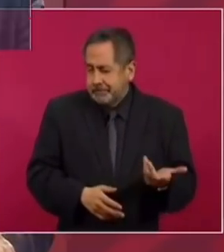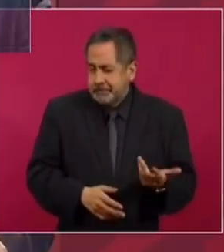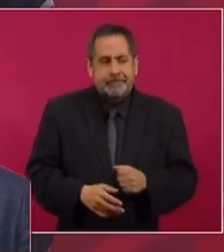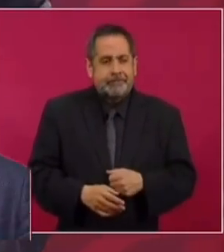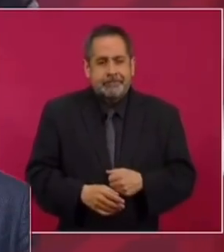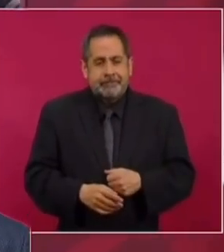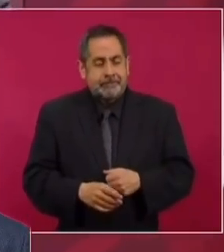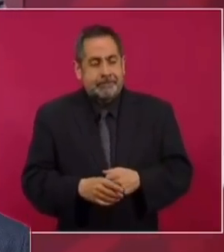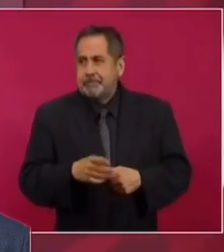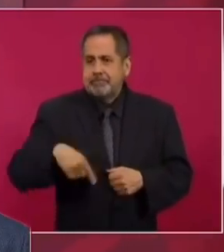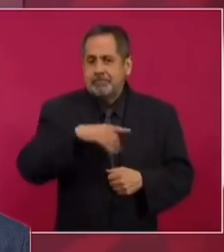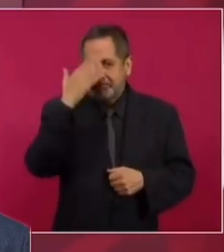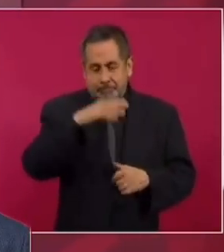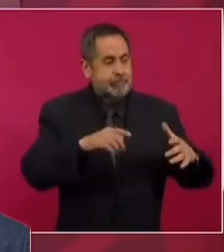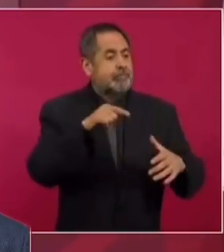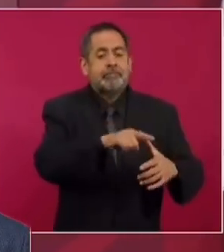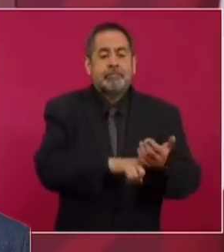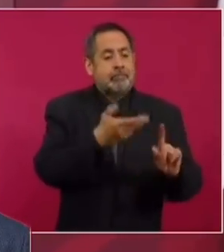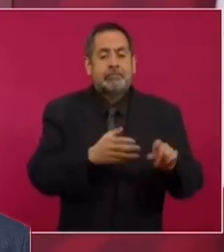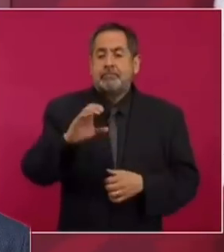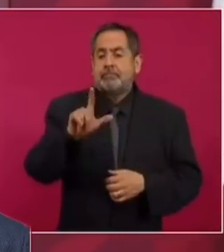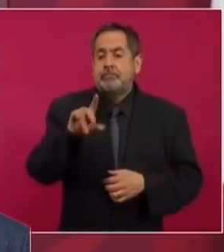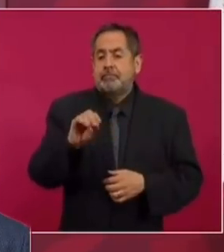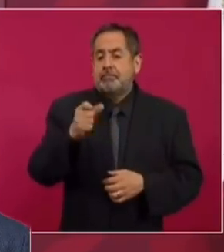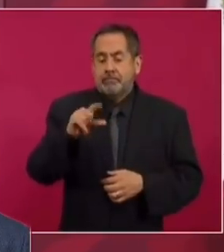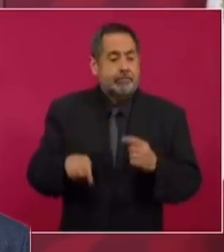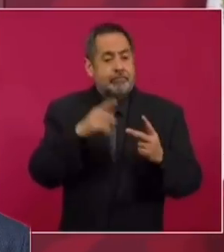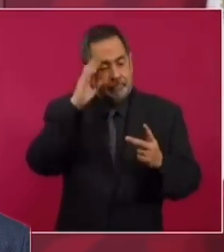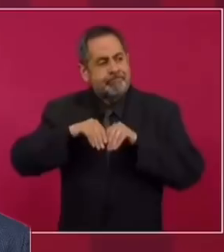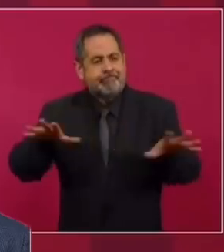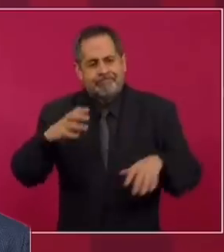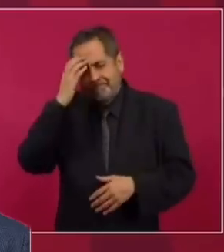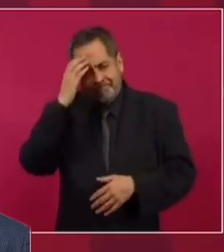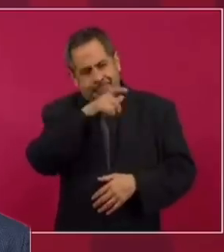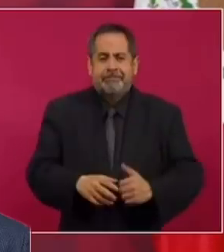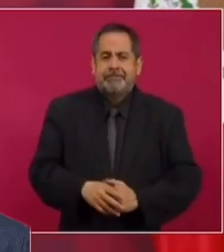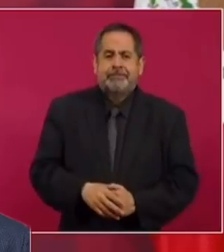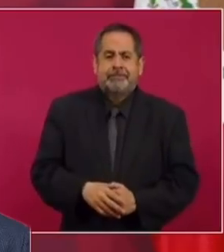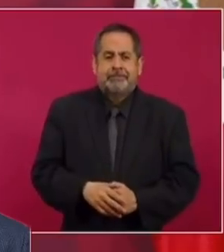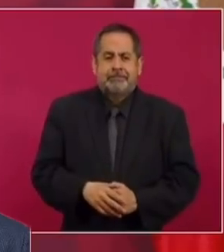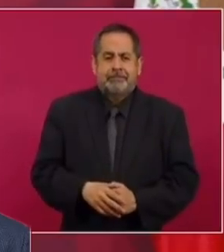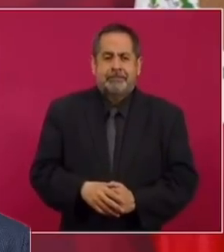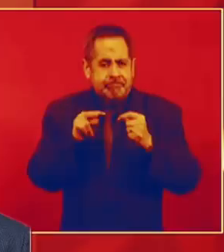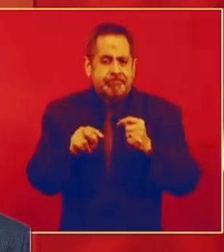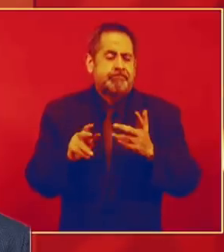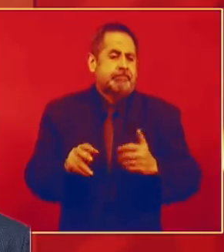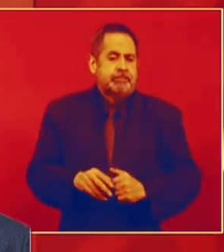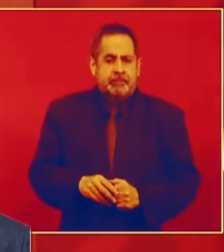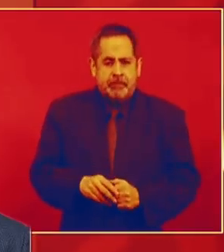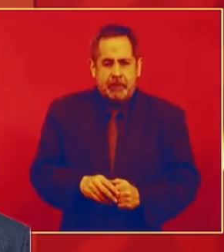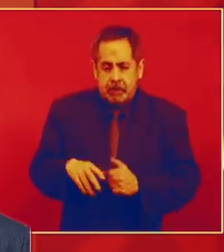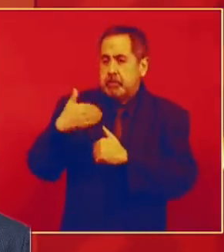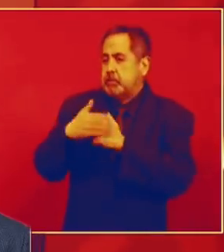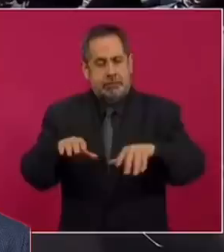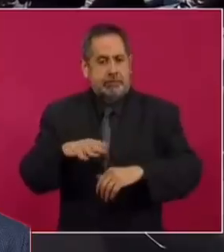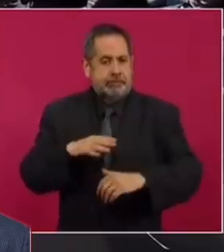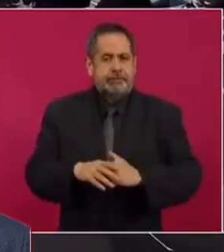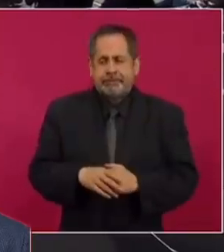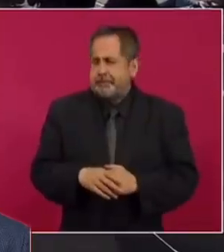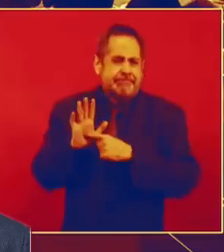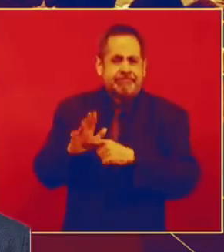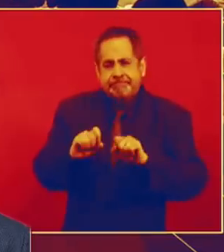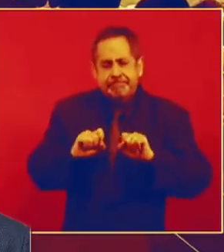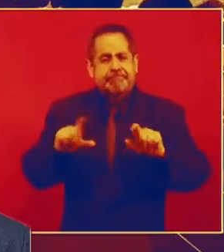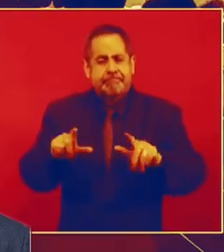sabe? ¿Qué es lo que hace Claudio X González y qué es lo que hace la señora Casar? Es cosa de ir a una hemeroteca. Ya les vamos a presentar aquí, a ver si